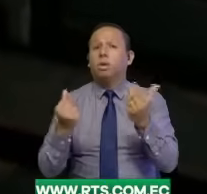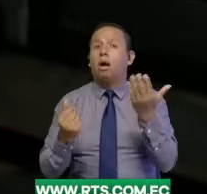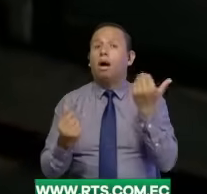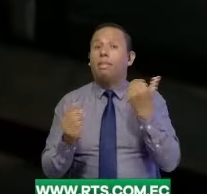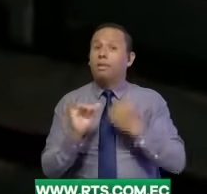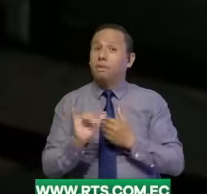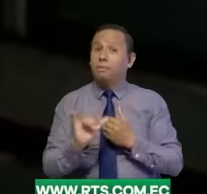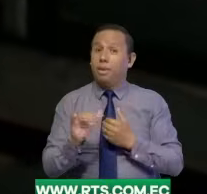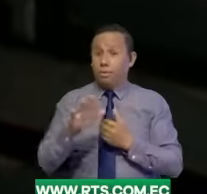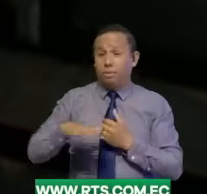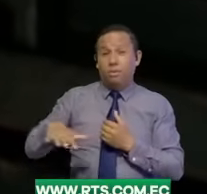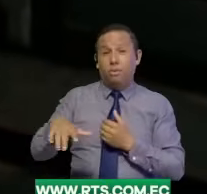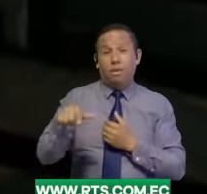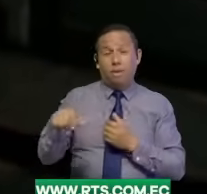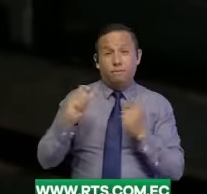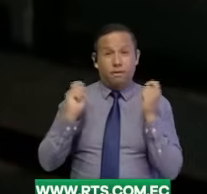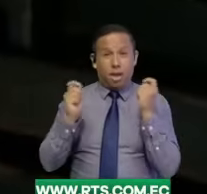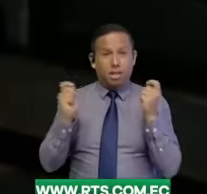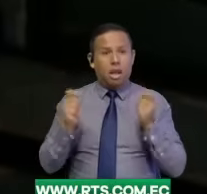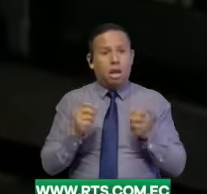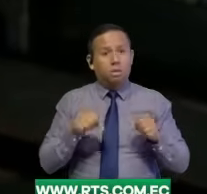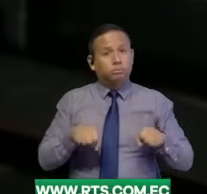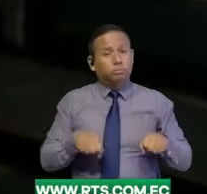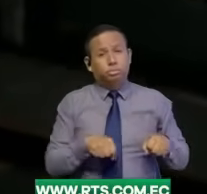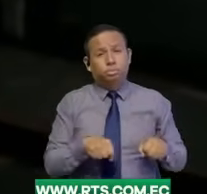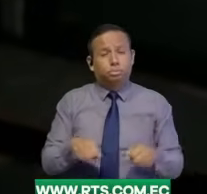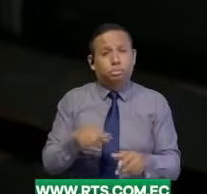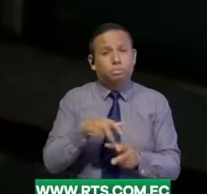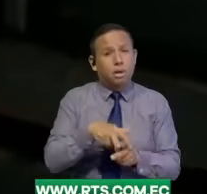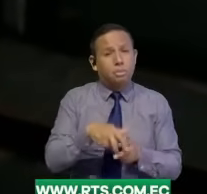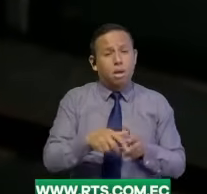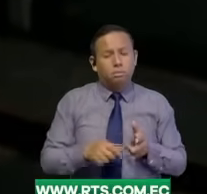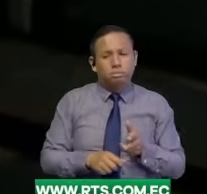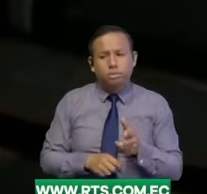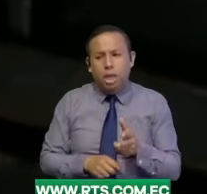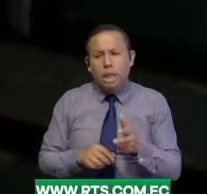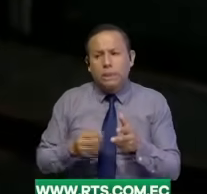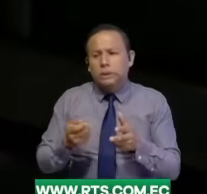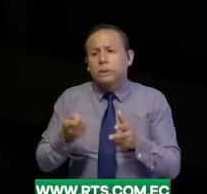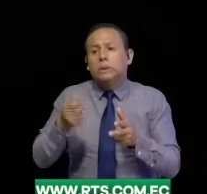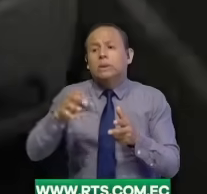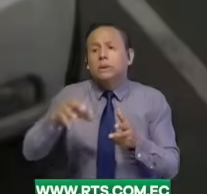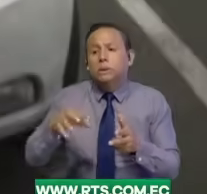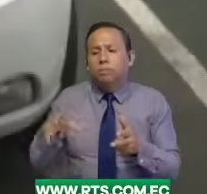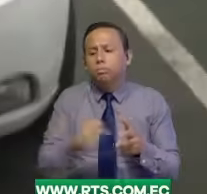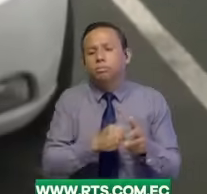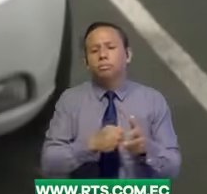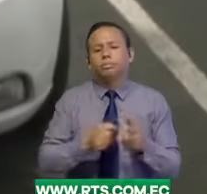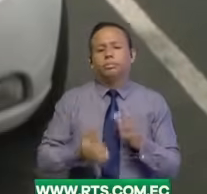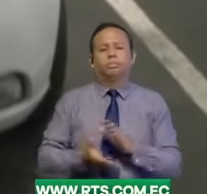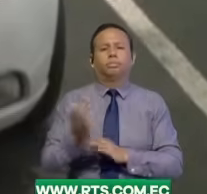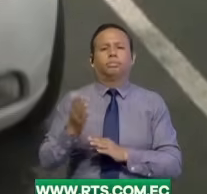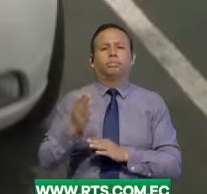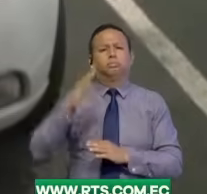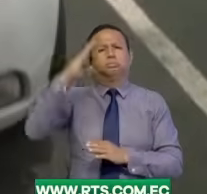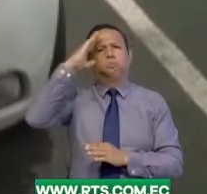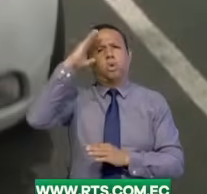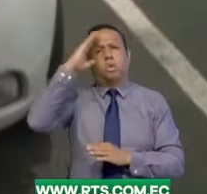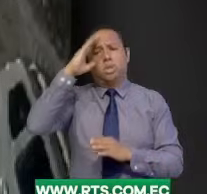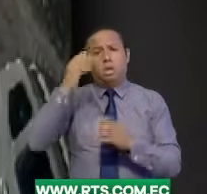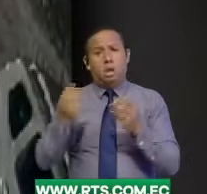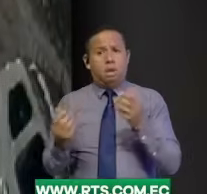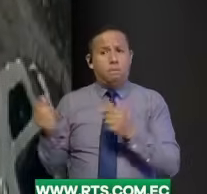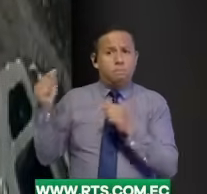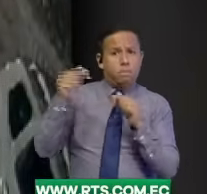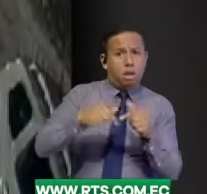una fiesta, dos de una moto, y volvían a robar y justo se dan cuenta y sacaron. Dicen que las rondas policiales no son